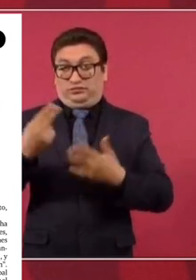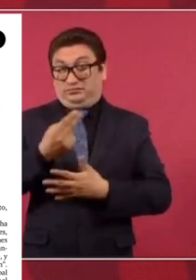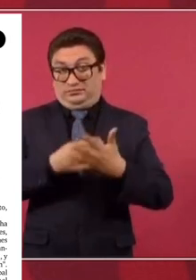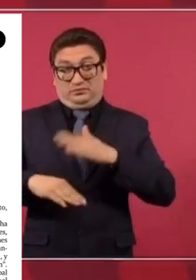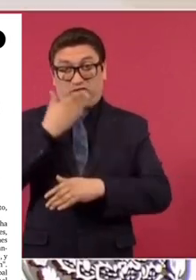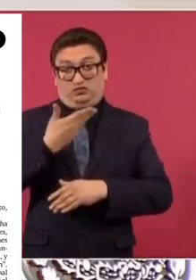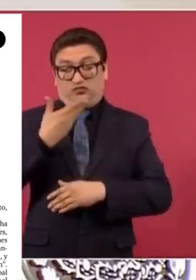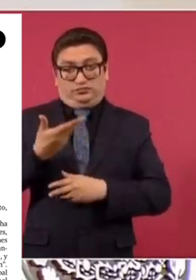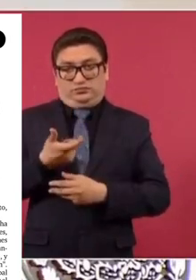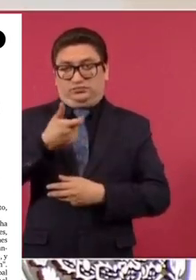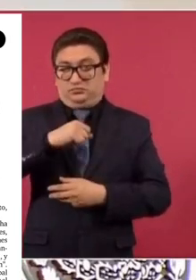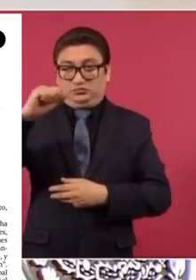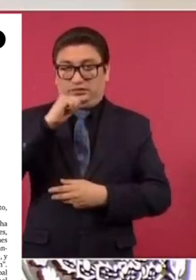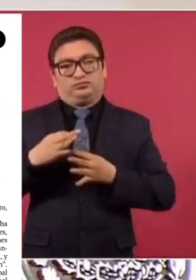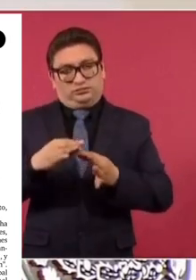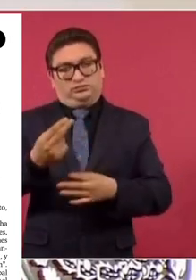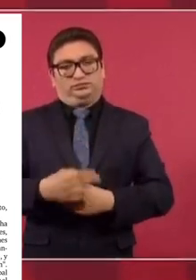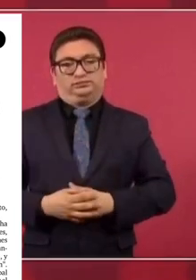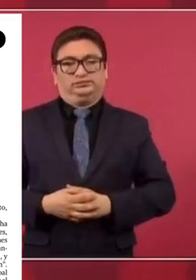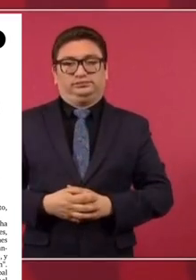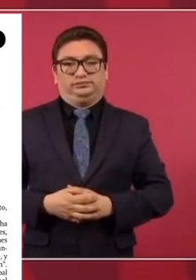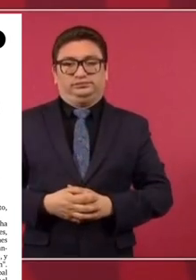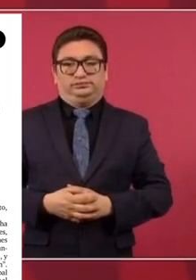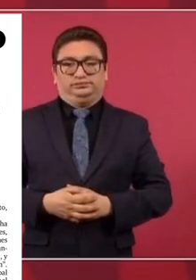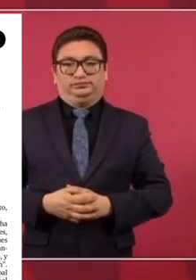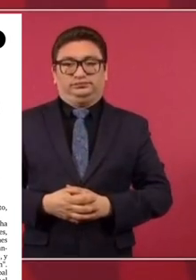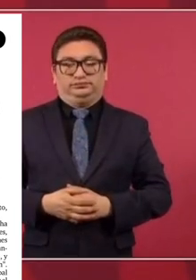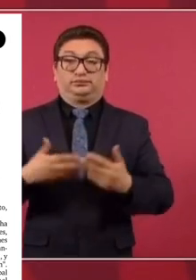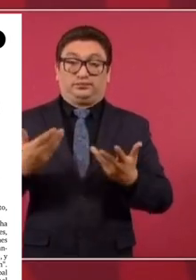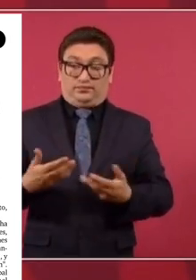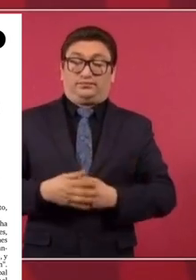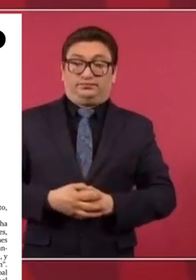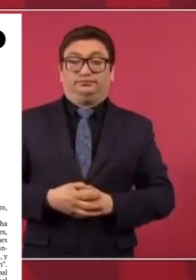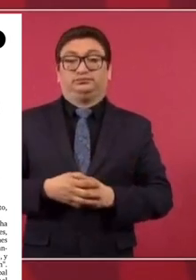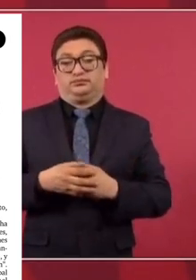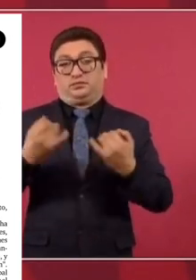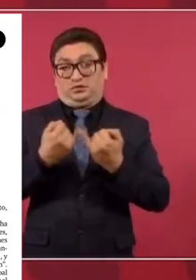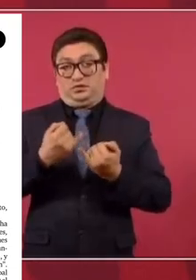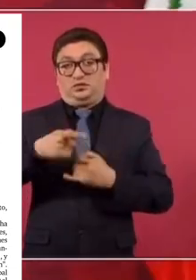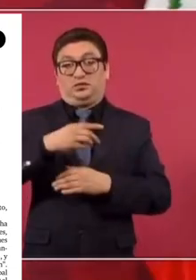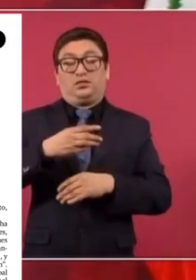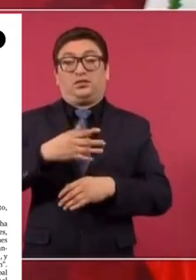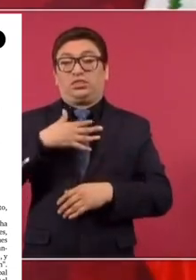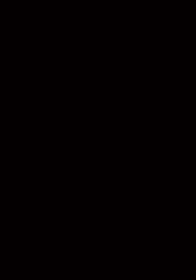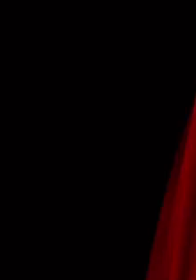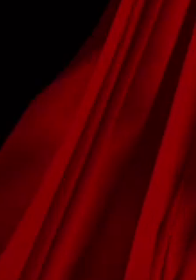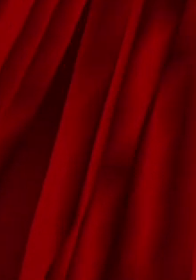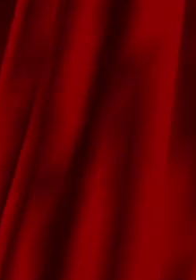básicos. Ese es nuestro compromiso. Y no mala mordida.